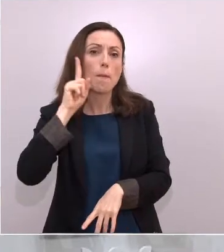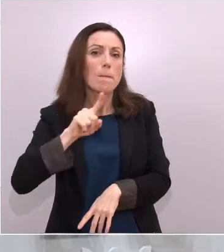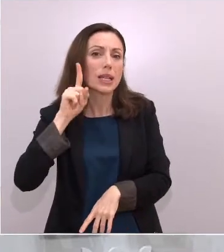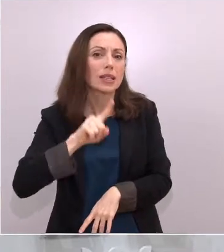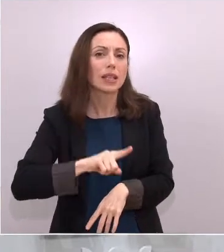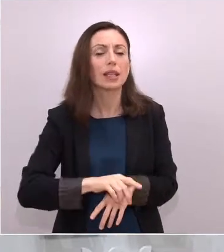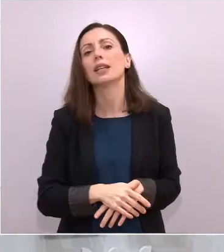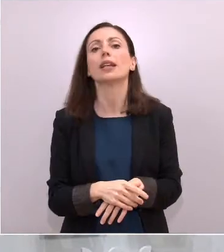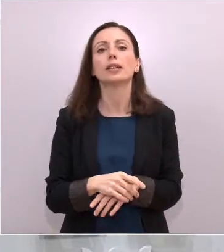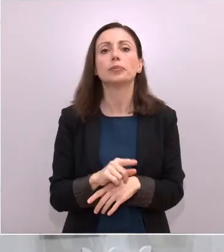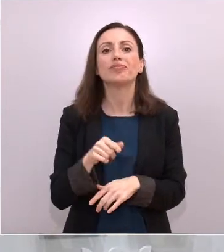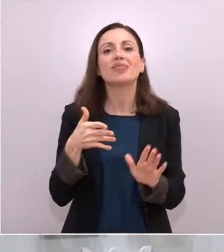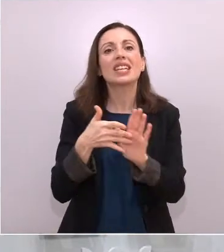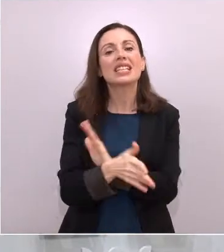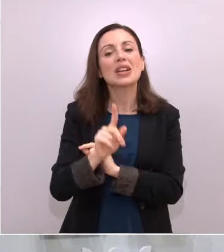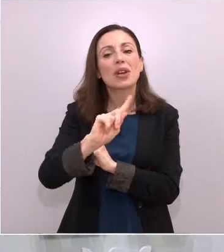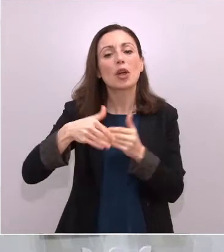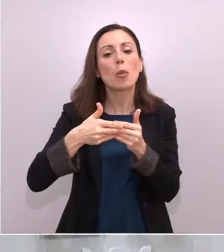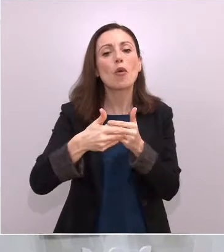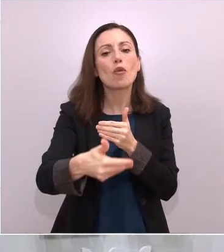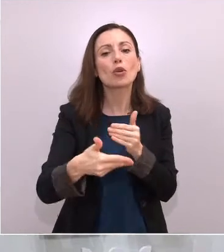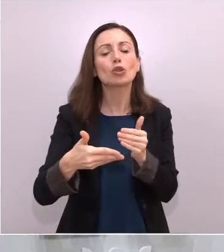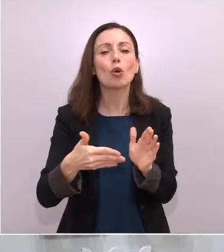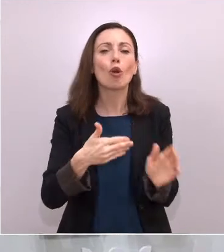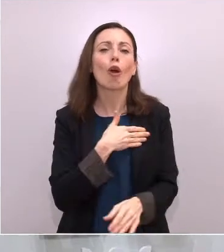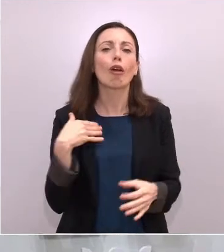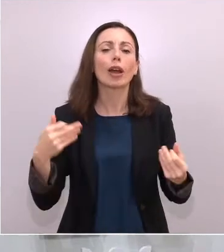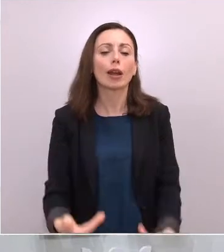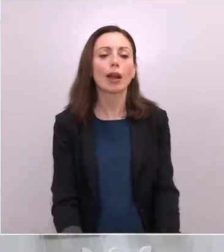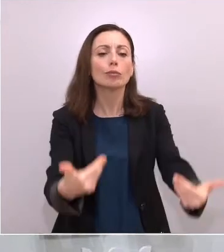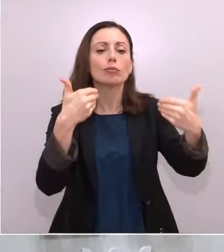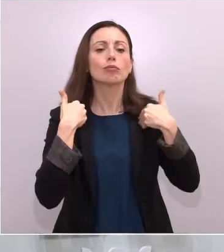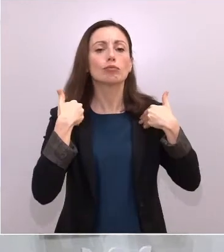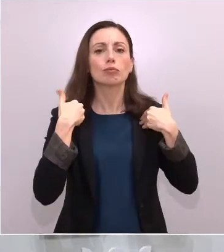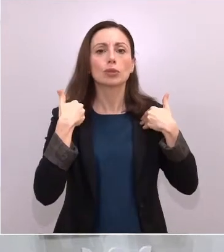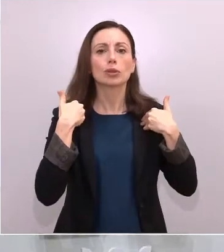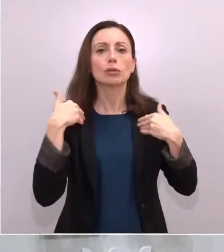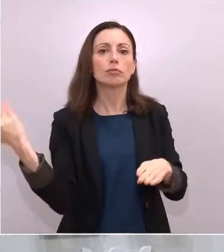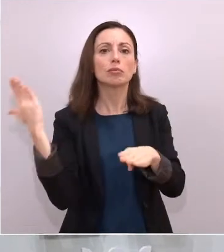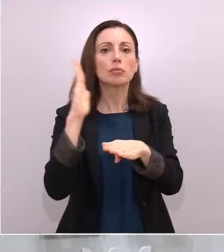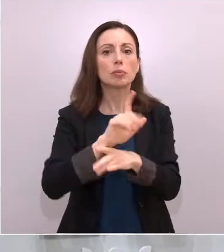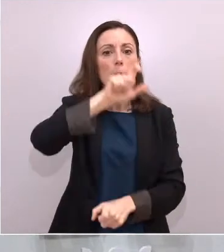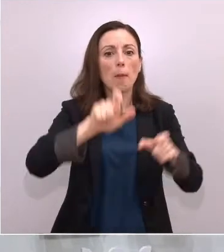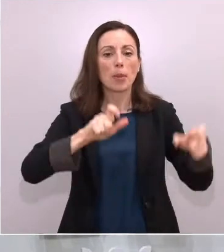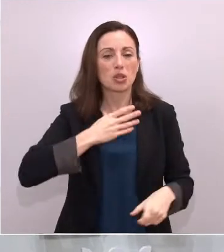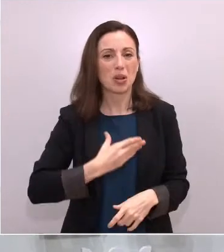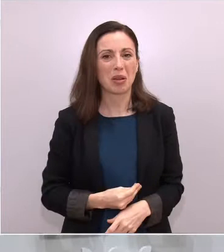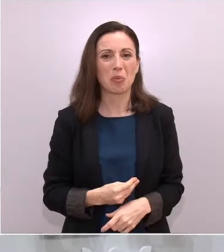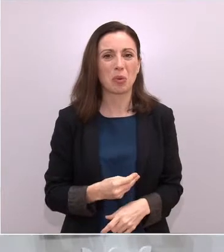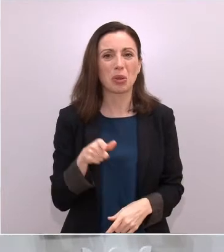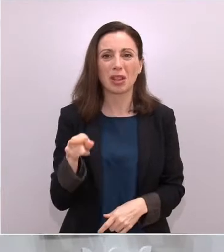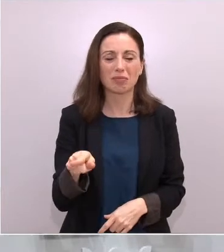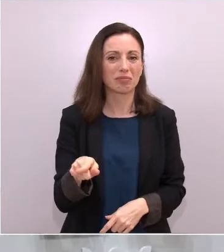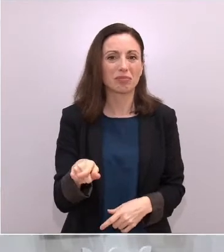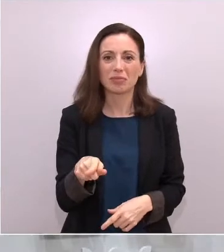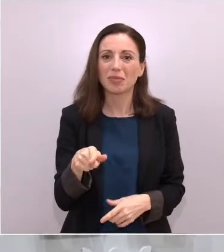mentiras, aspira a representar a los ciudadanos de la región de Murcia. No se lo merecen. Ese